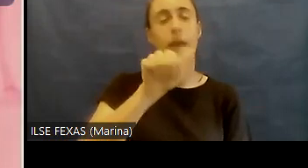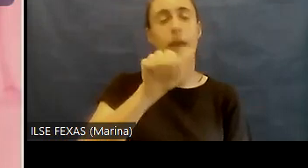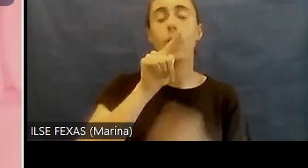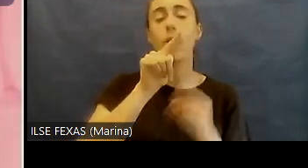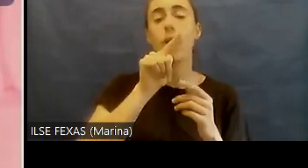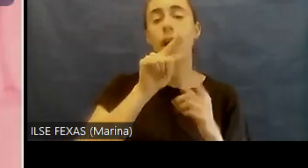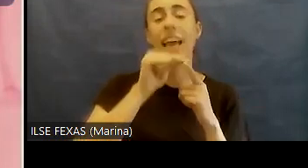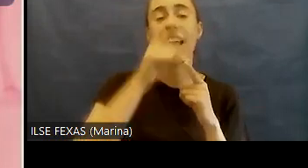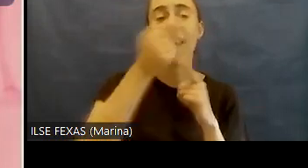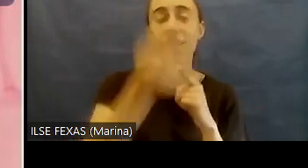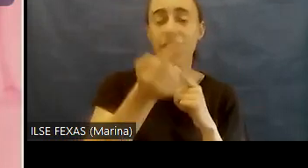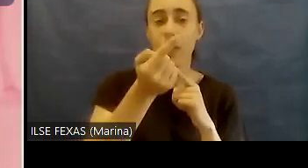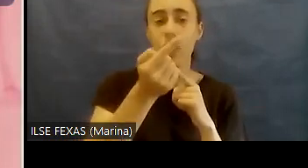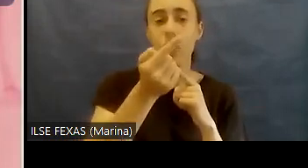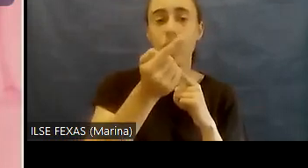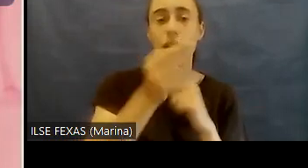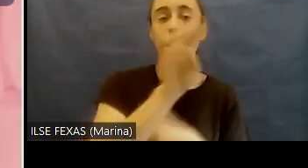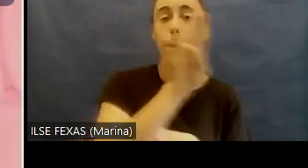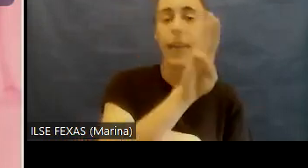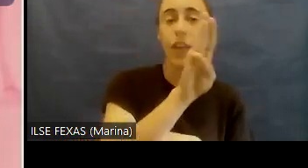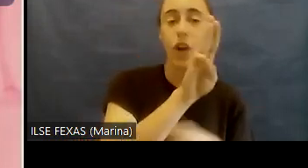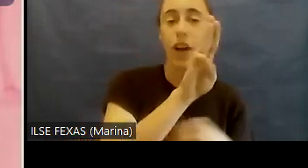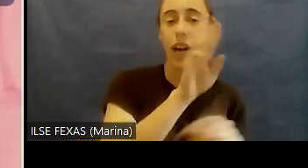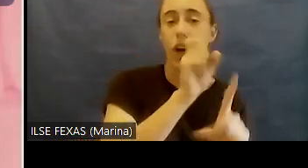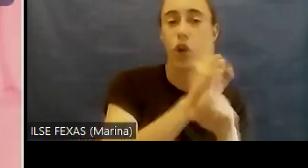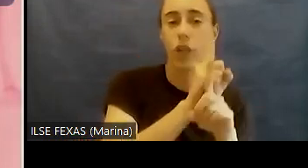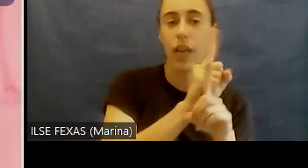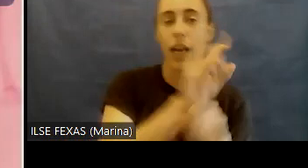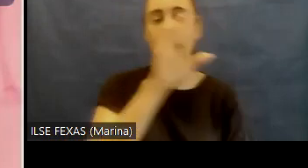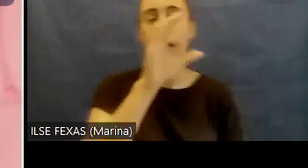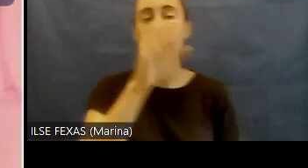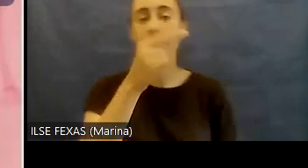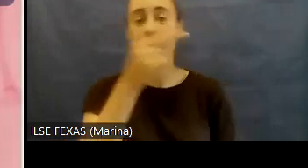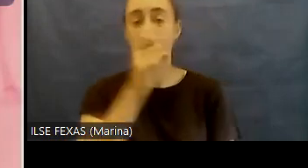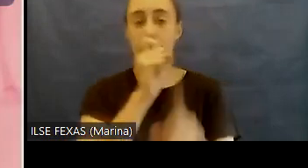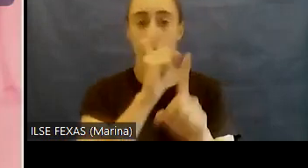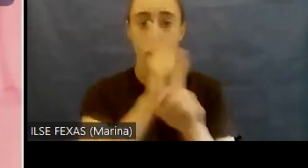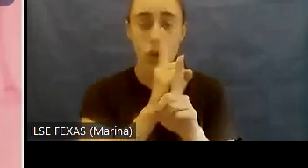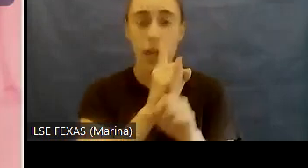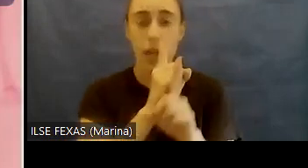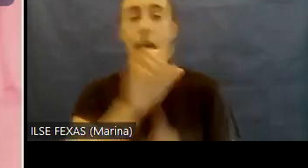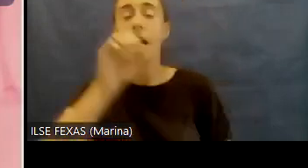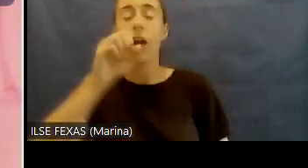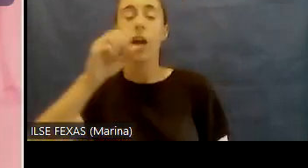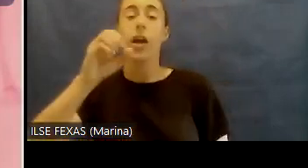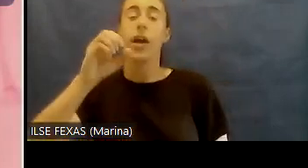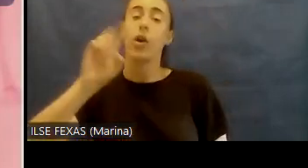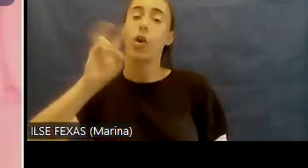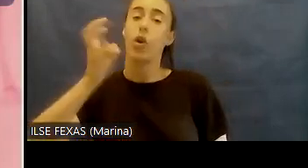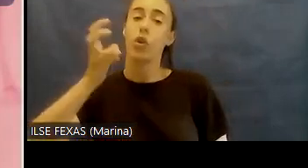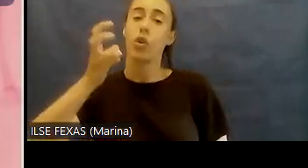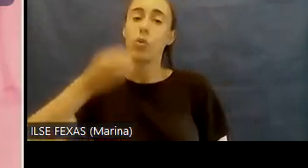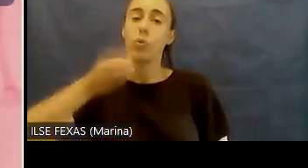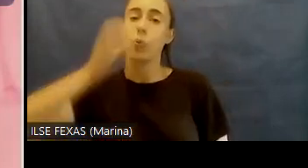antiperiodontitis y antigingivitis con la clorhexidina, que es el colutorio que utilizamos en enjuagues